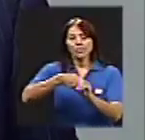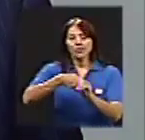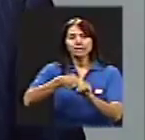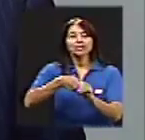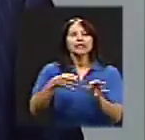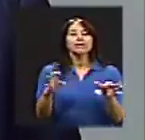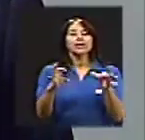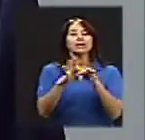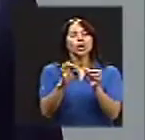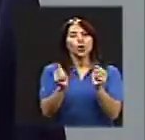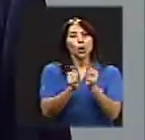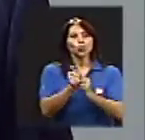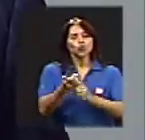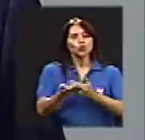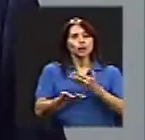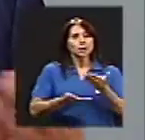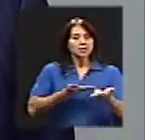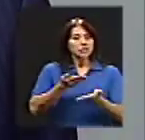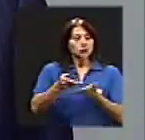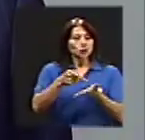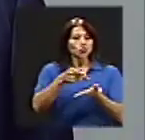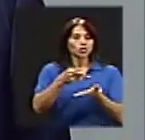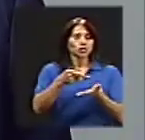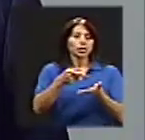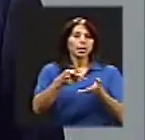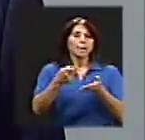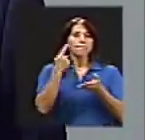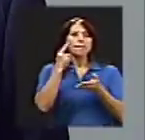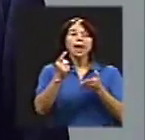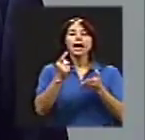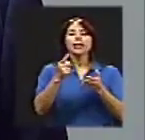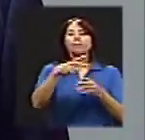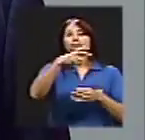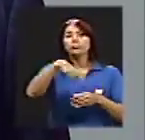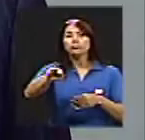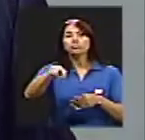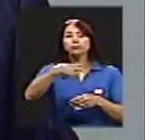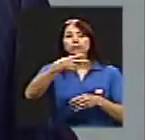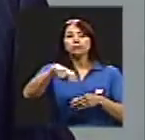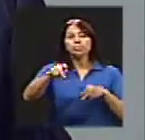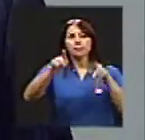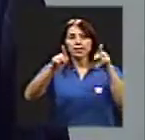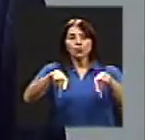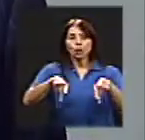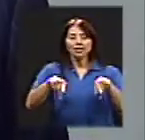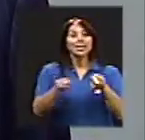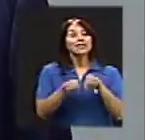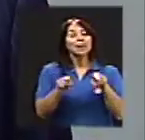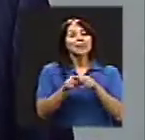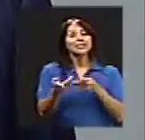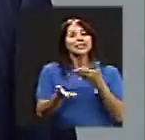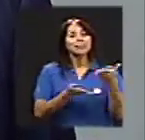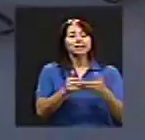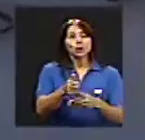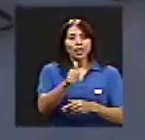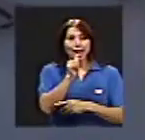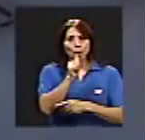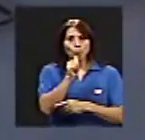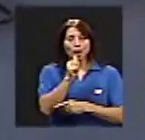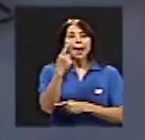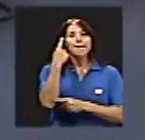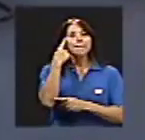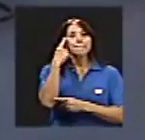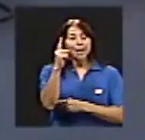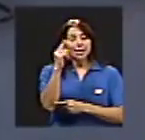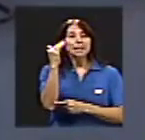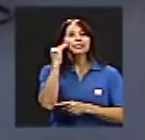ver con servicio remunerado de personas y servicio de agua principalmente, para que quede muy claro cuáles son las obligaciones